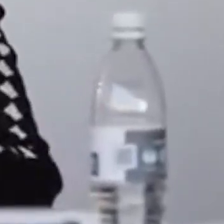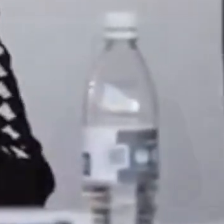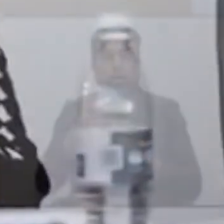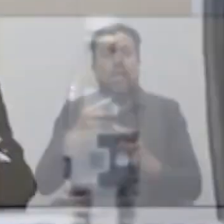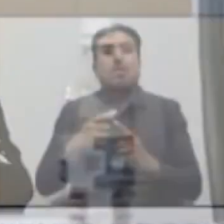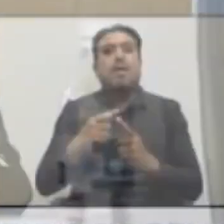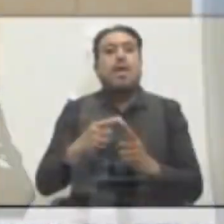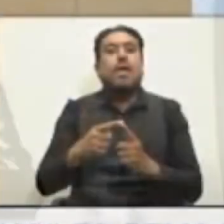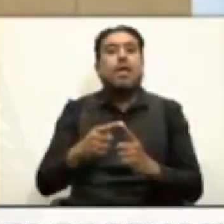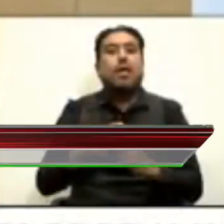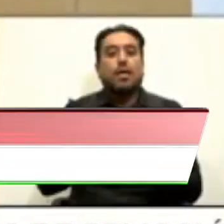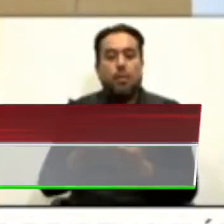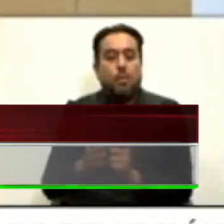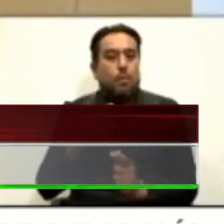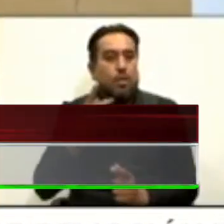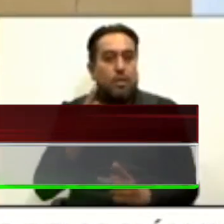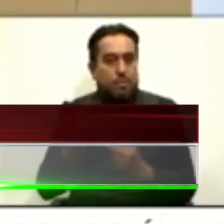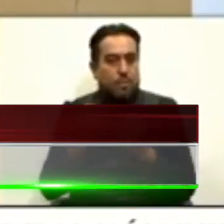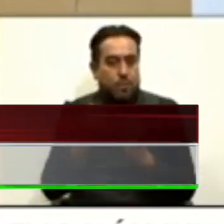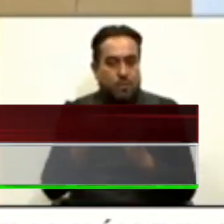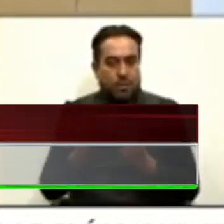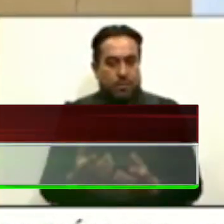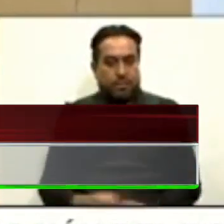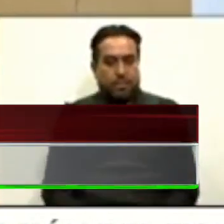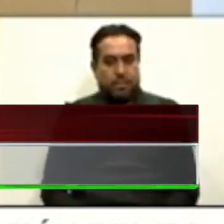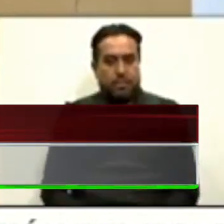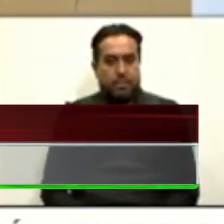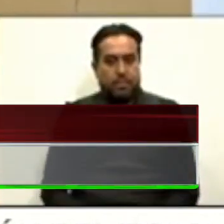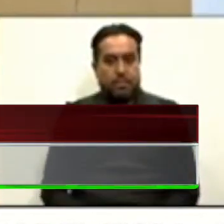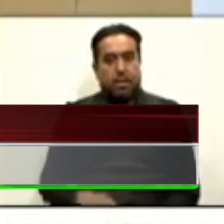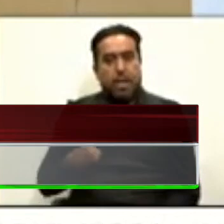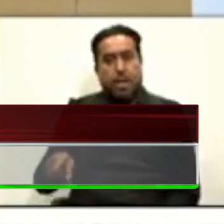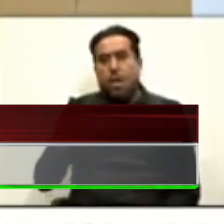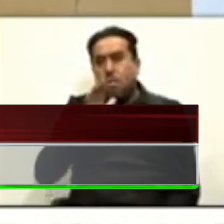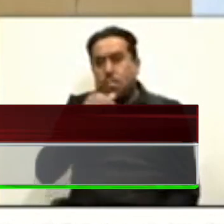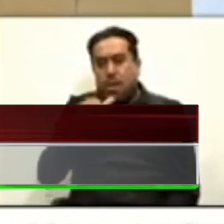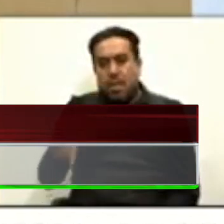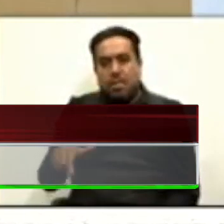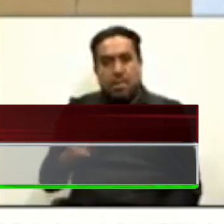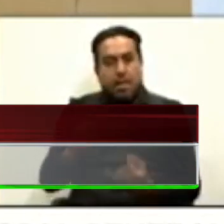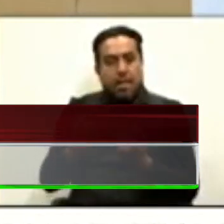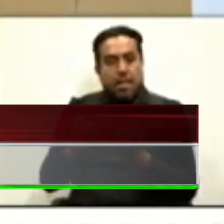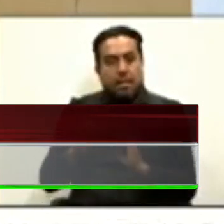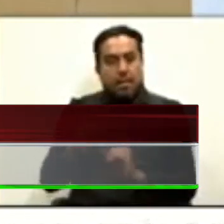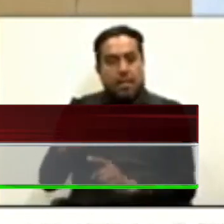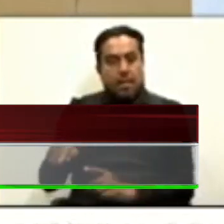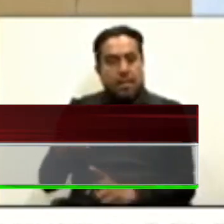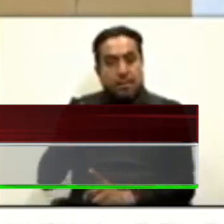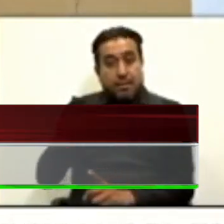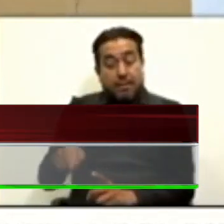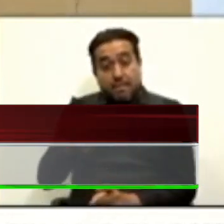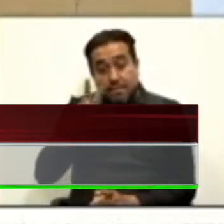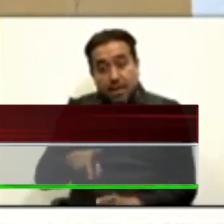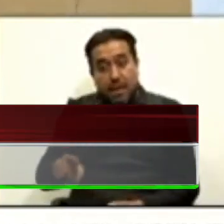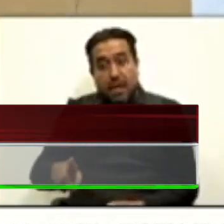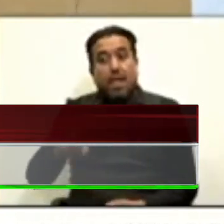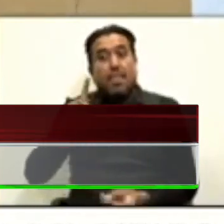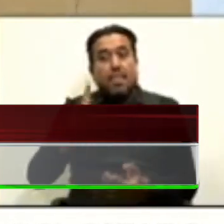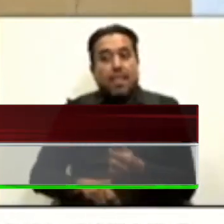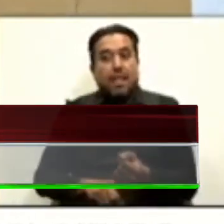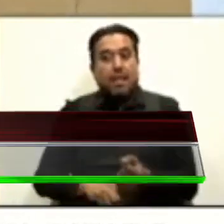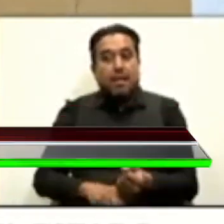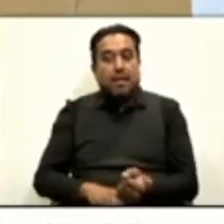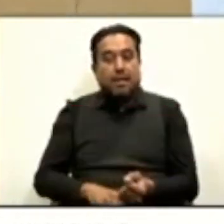fiscal general y es que no podríamos esperar autonomía de alguien cuyo origen está precisamente ligado